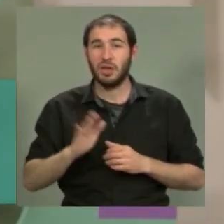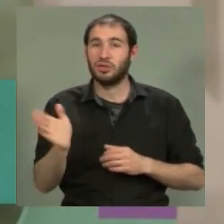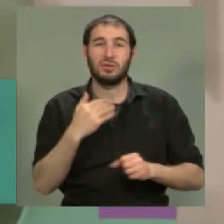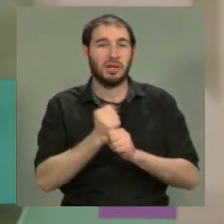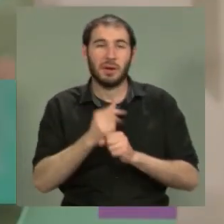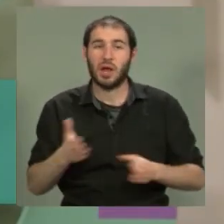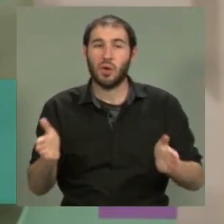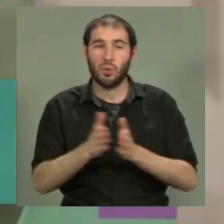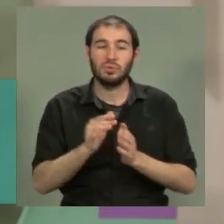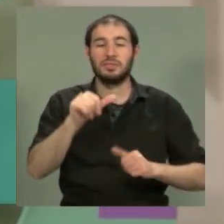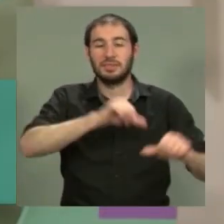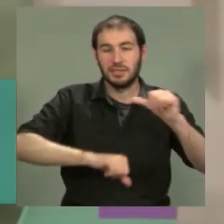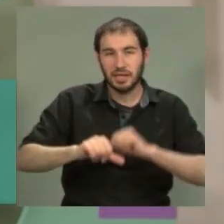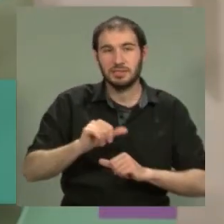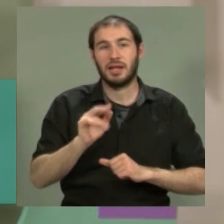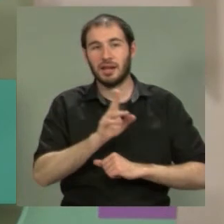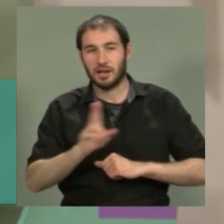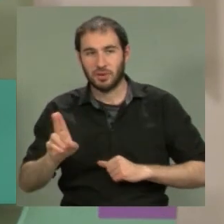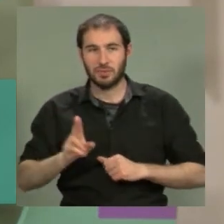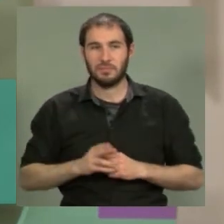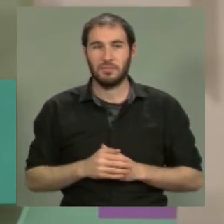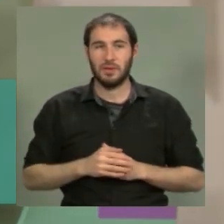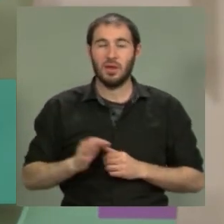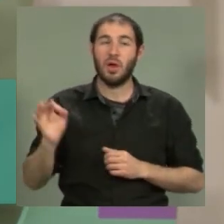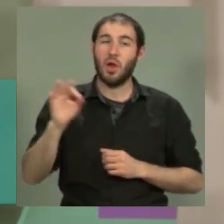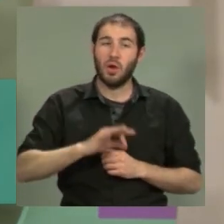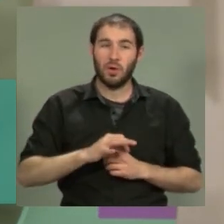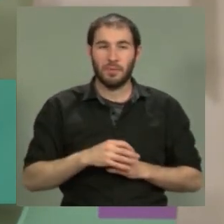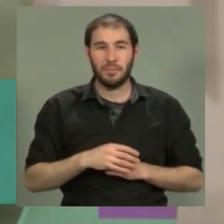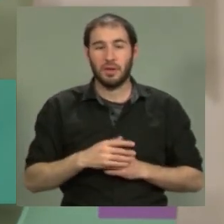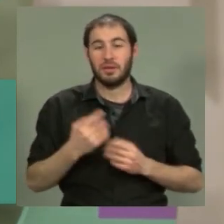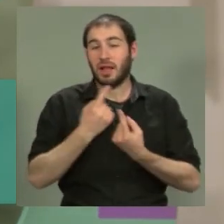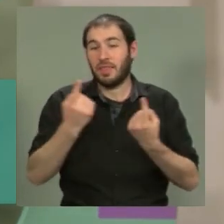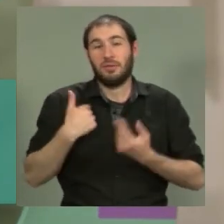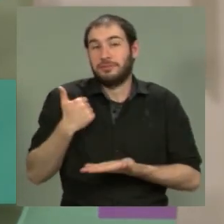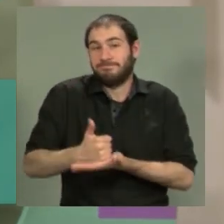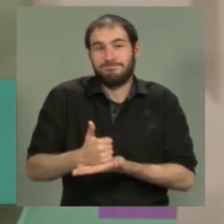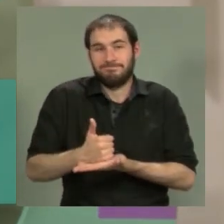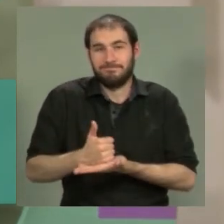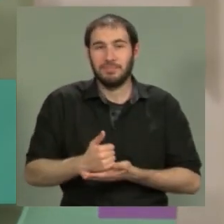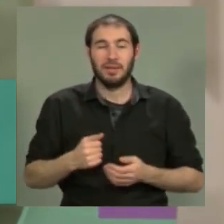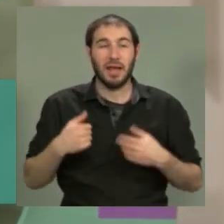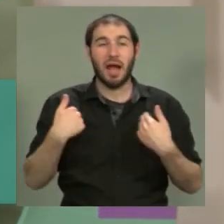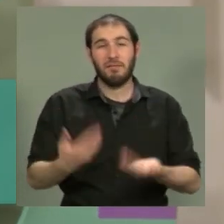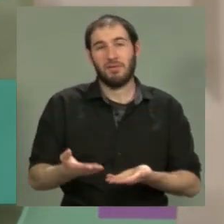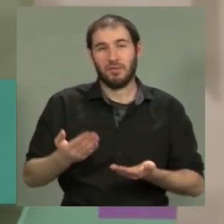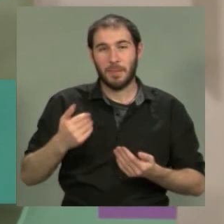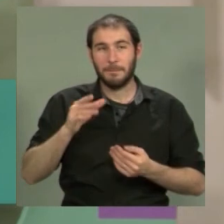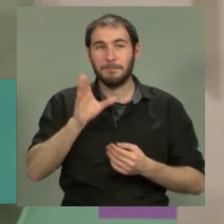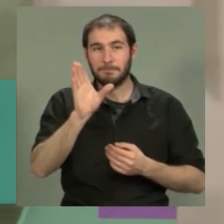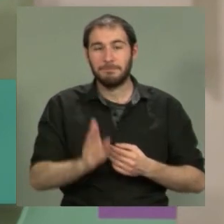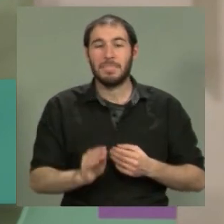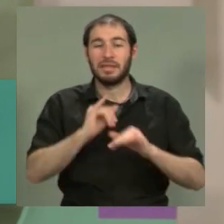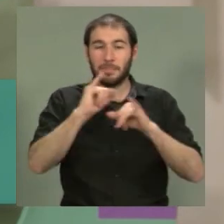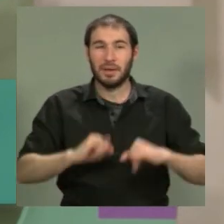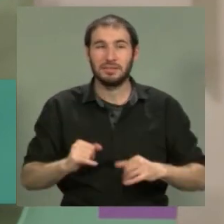trabajar juntos, desde la ciencia, desde la religión o desde el lugar que tengamos, por esta querida paz, la